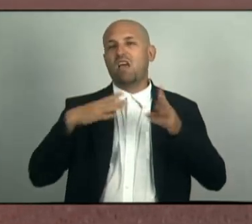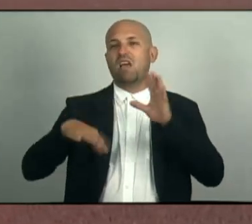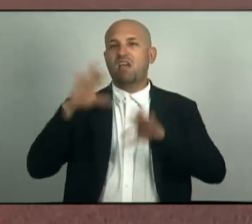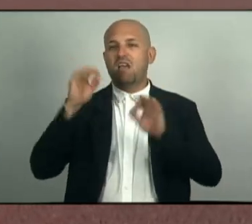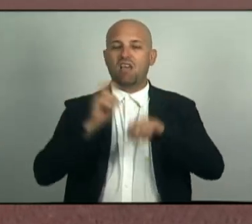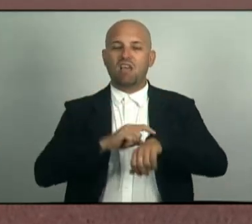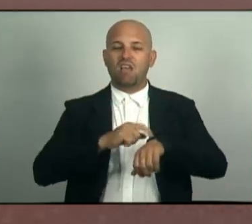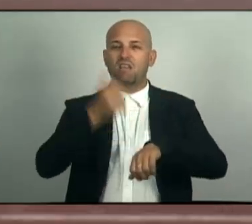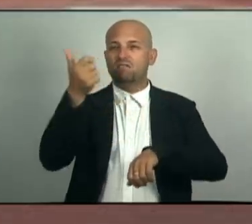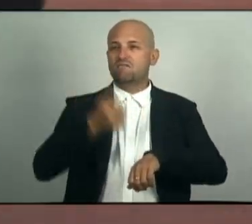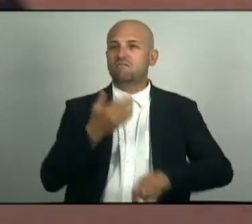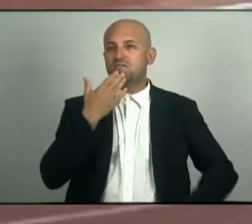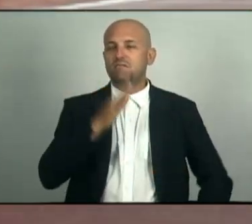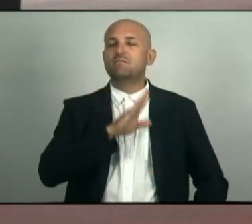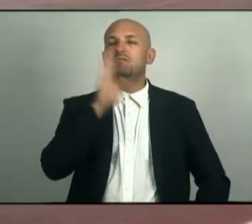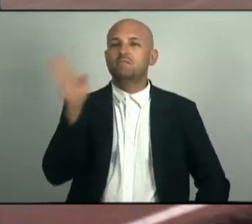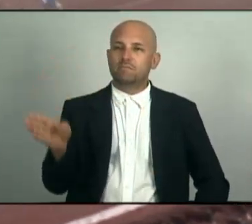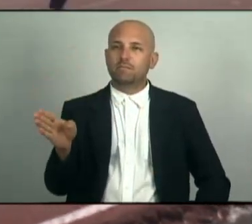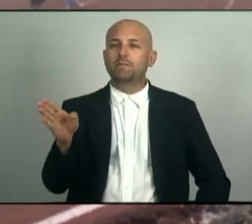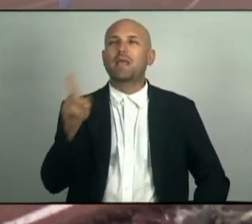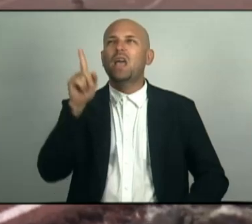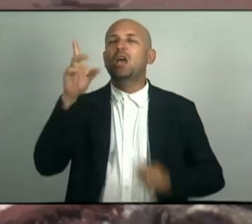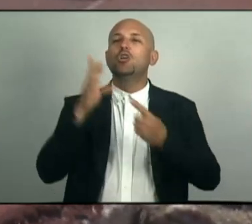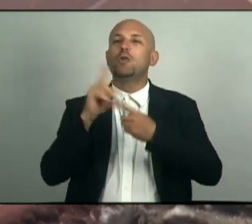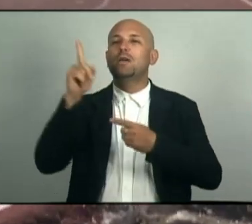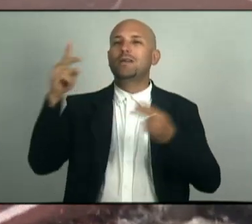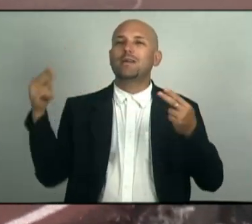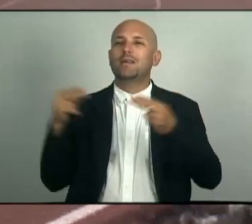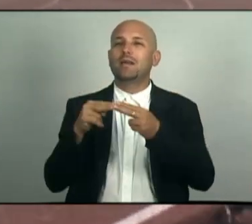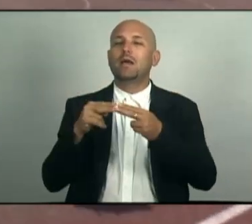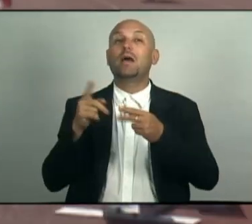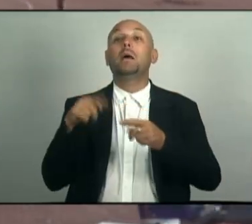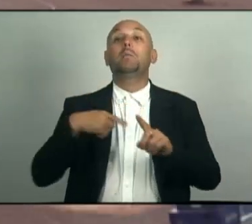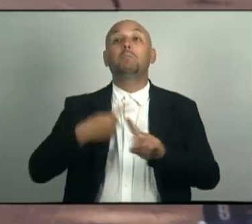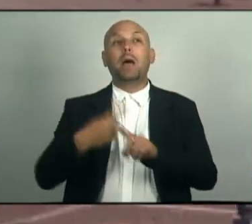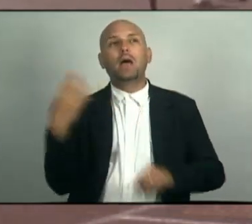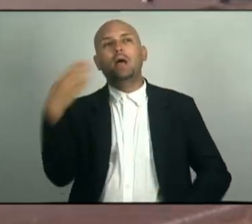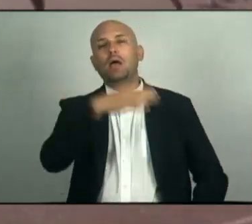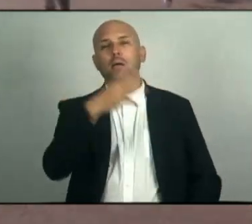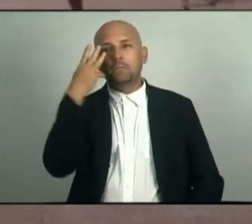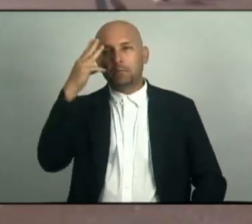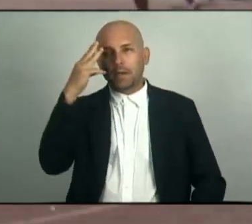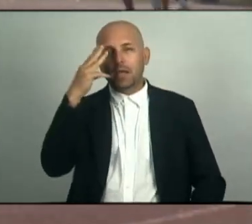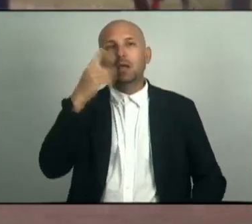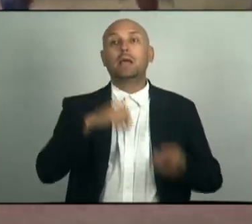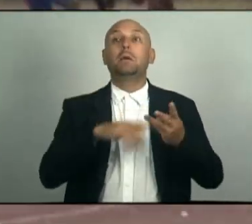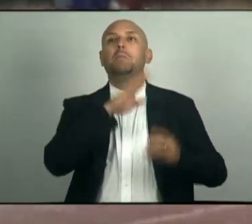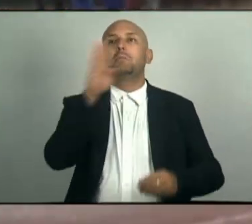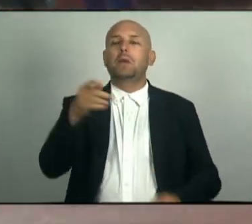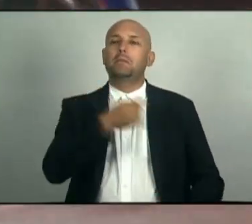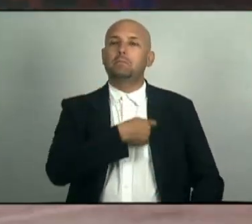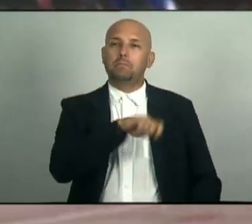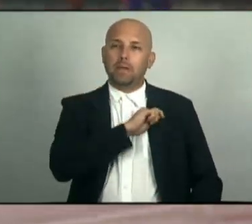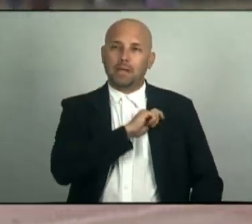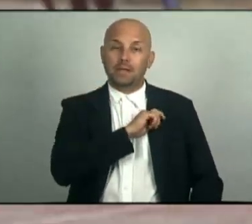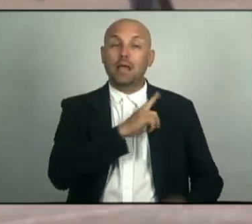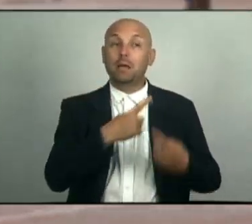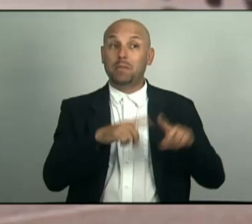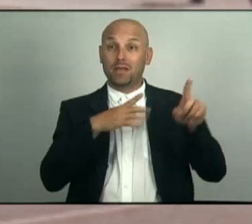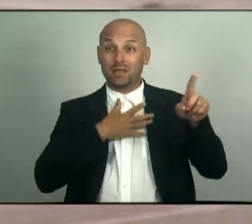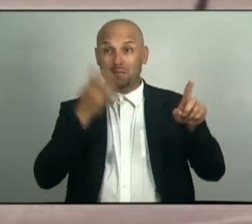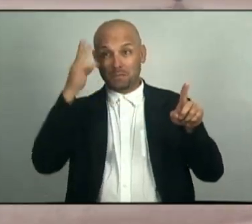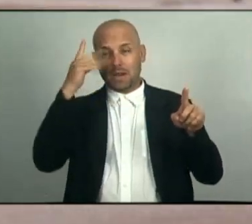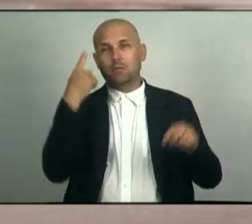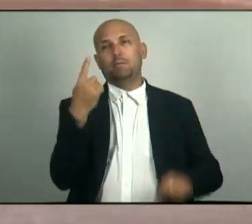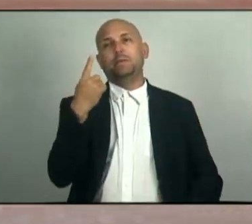acción durante un certamen en la capital mexicana y también en España el de la capital mexicana tiene